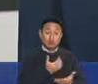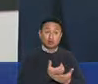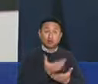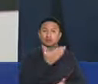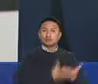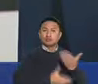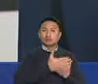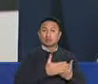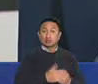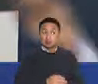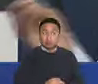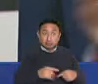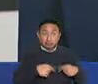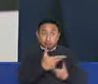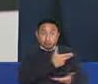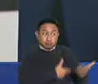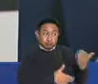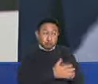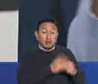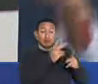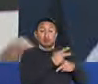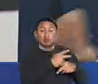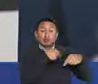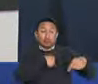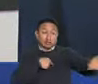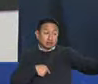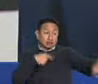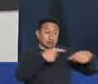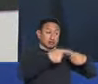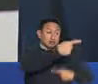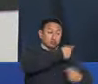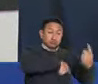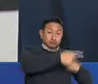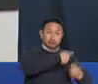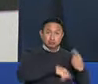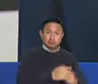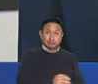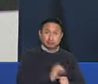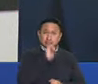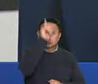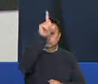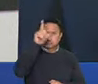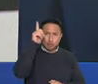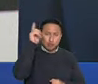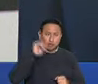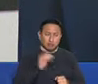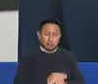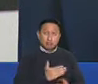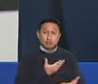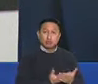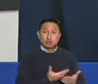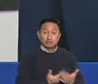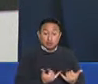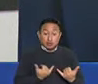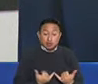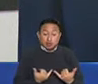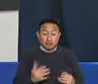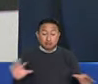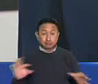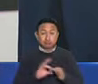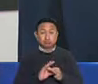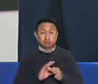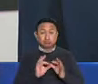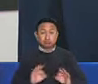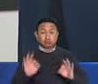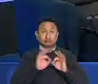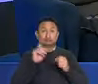de esas localidades. Significa que los productores pueden sacar sus productos y esa es la lógica con la que estamos planteando. Hoy tenemos un aliado muy importante